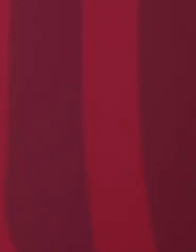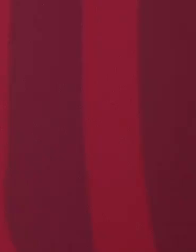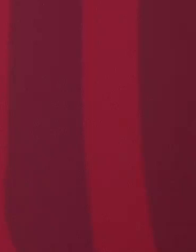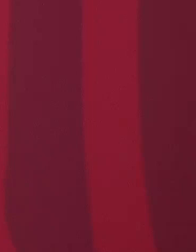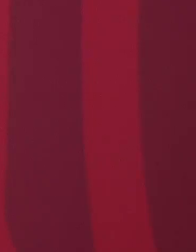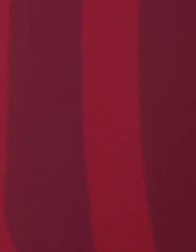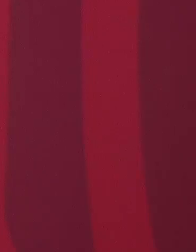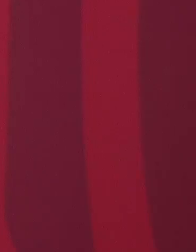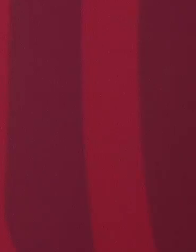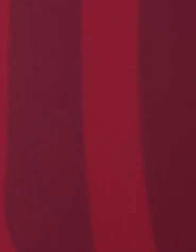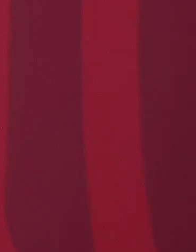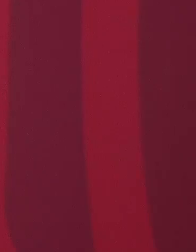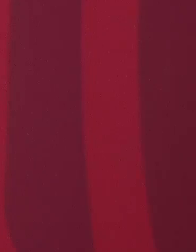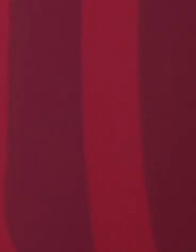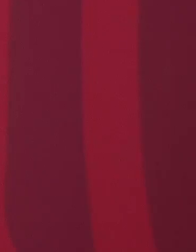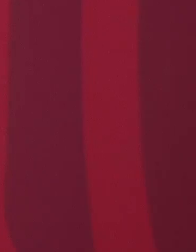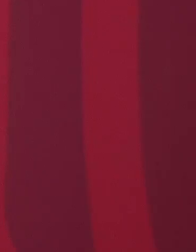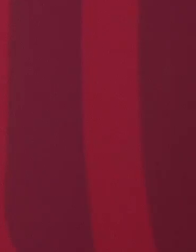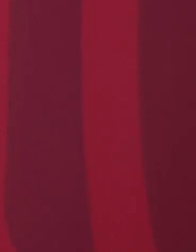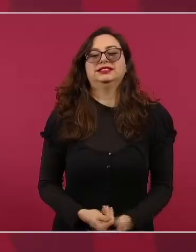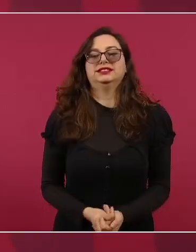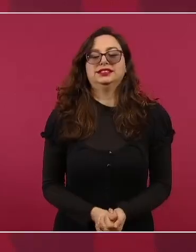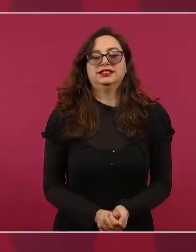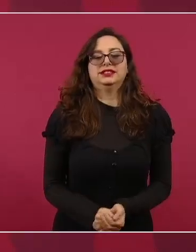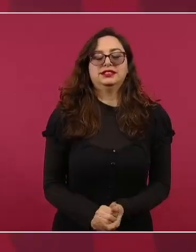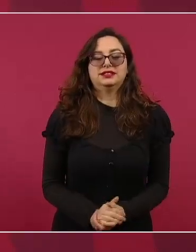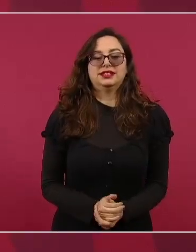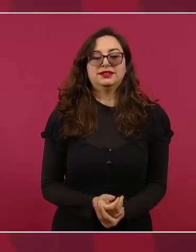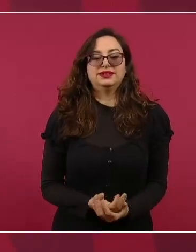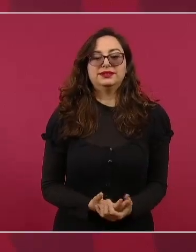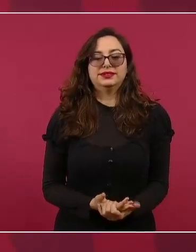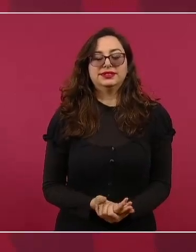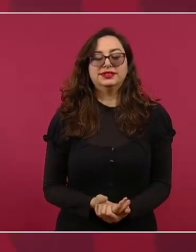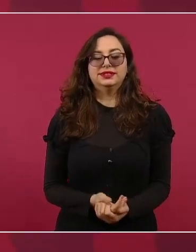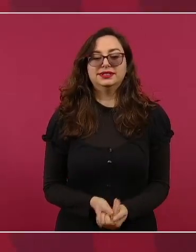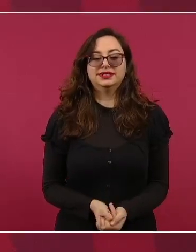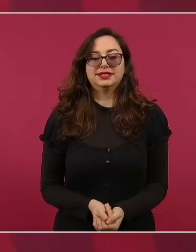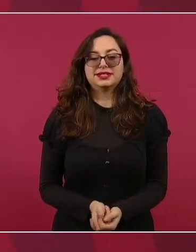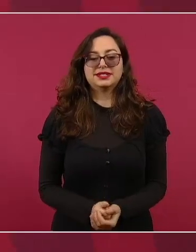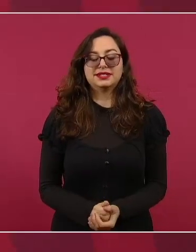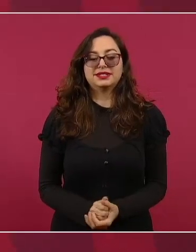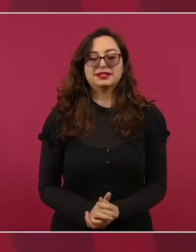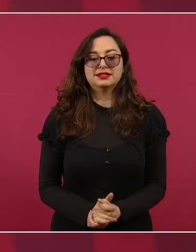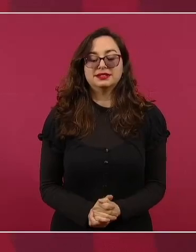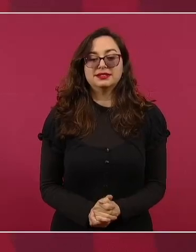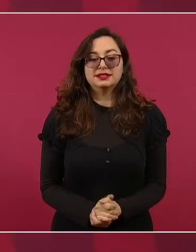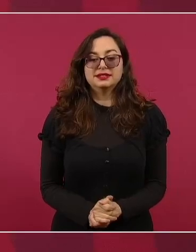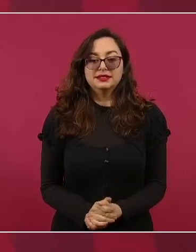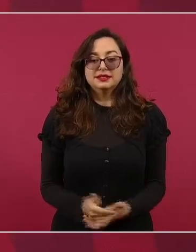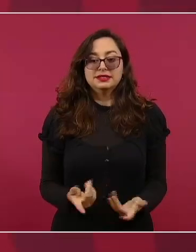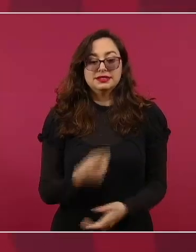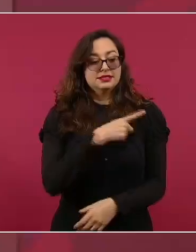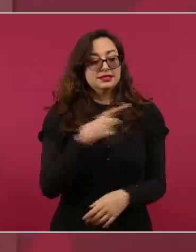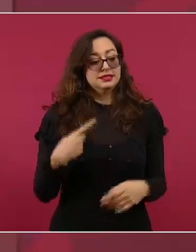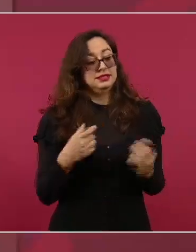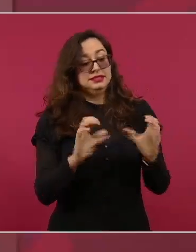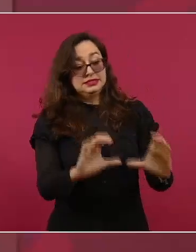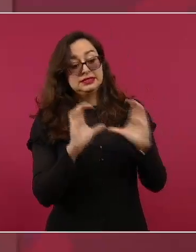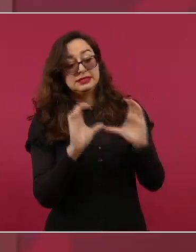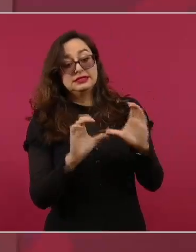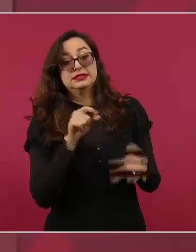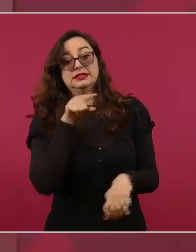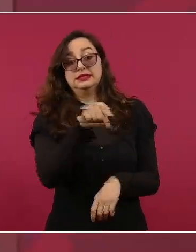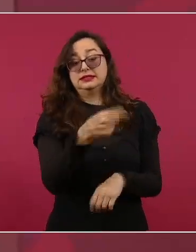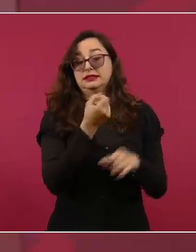Ahora no es así. Y hay que tener mucho cuidado con estos reportajes, porque